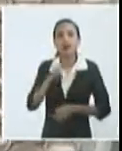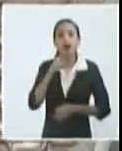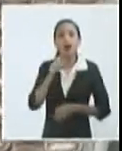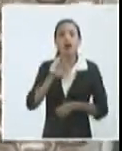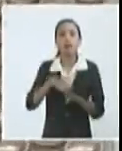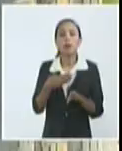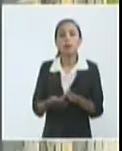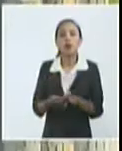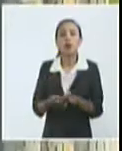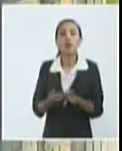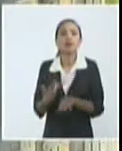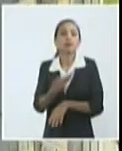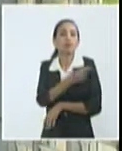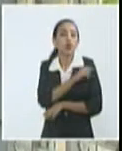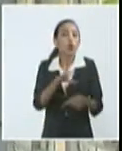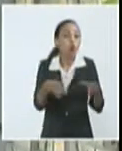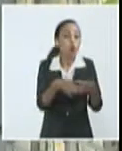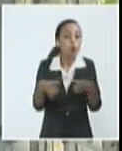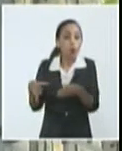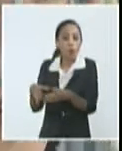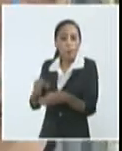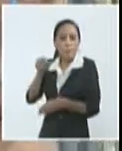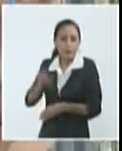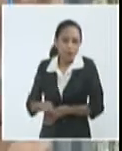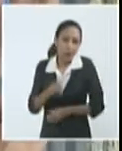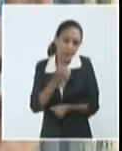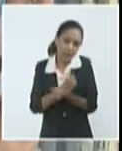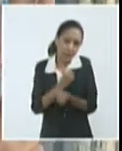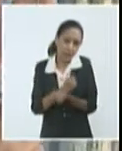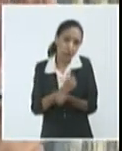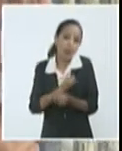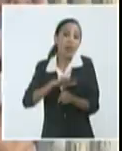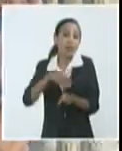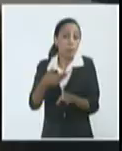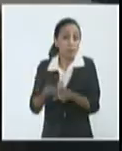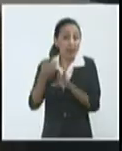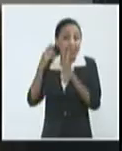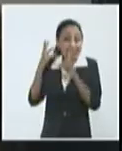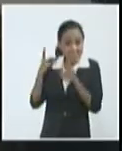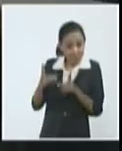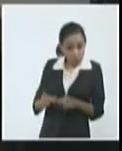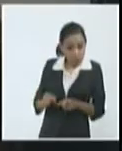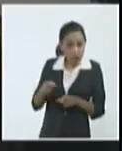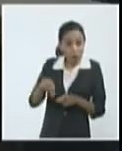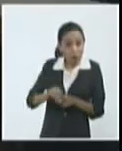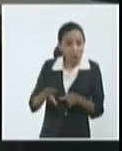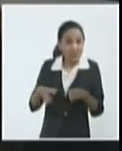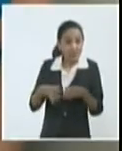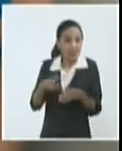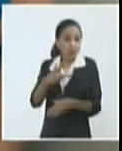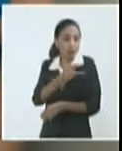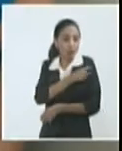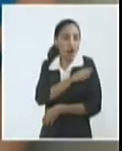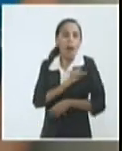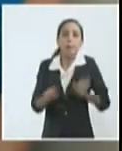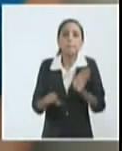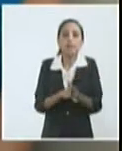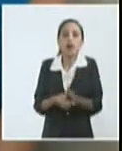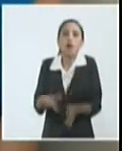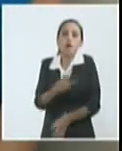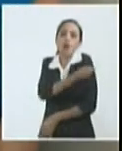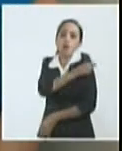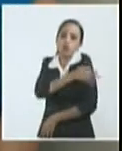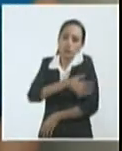grupos y territorios de riesgo. Y con los resultados de la intervención en grupos y territorios de riesgo, entramos en la vacunación